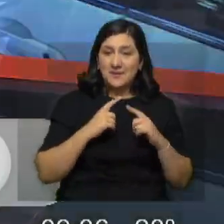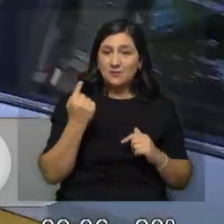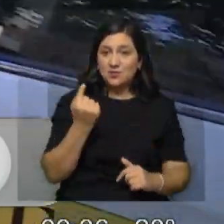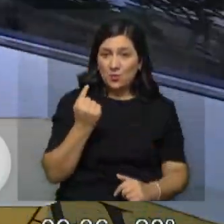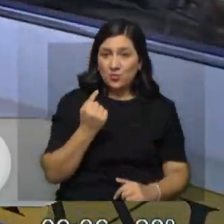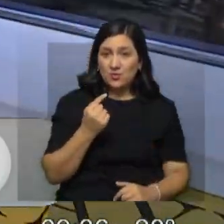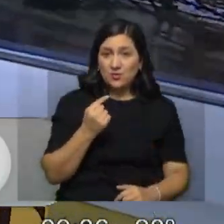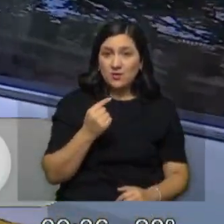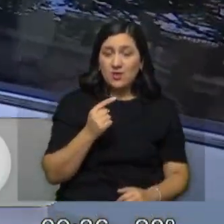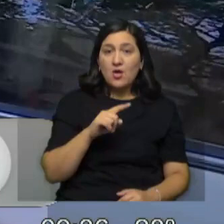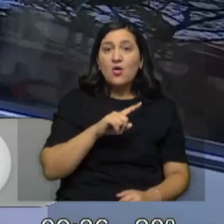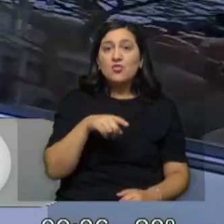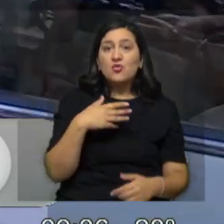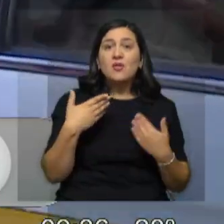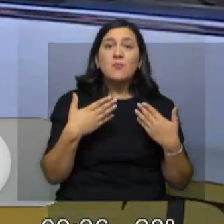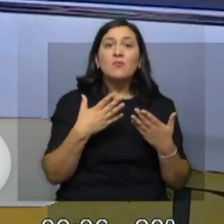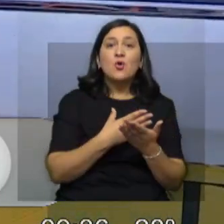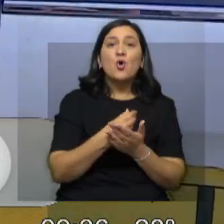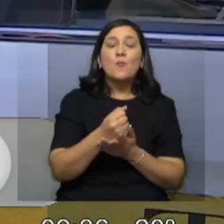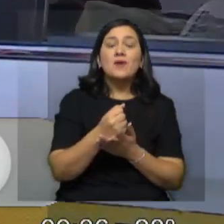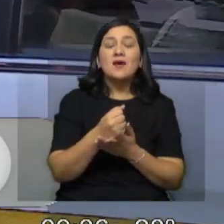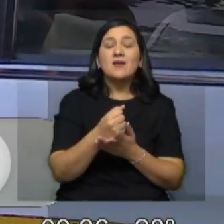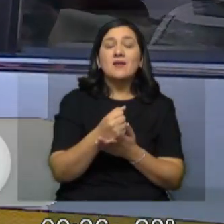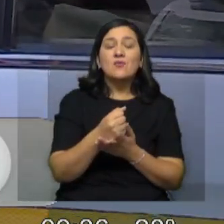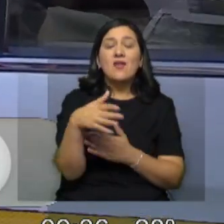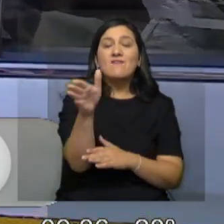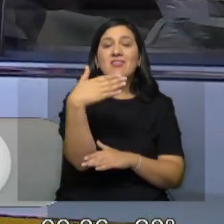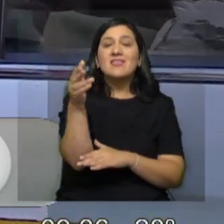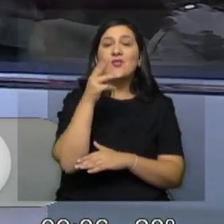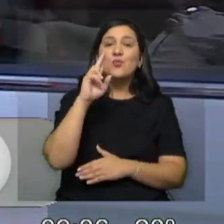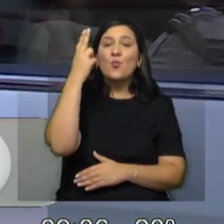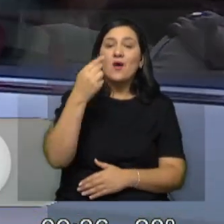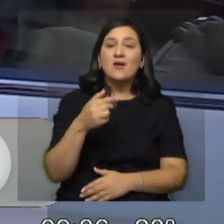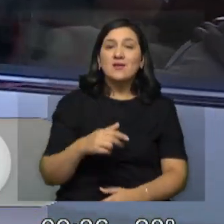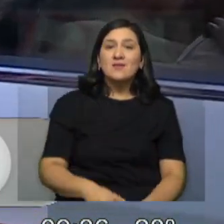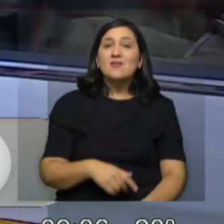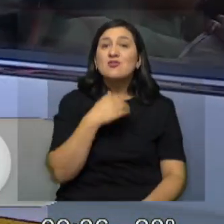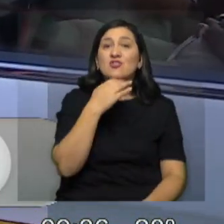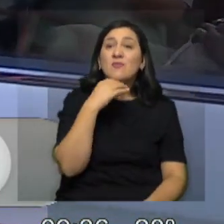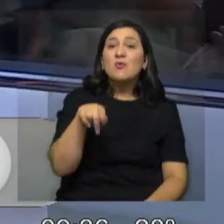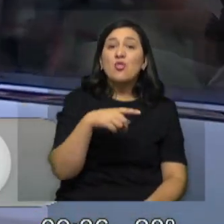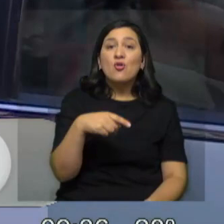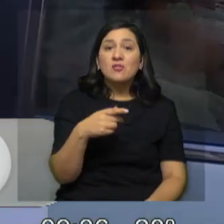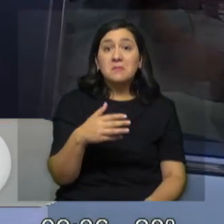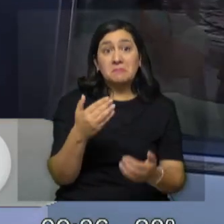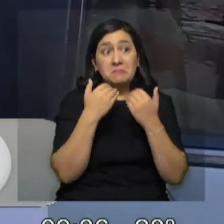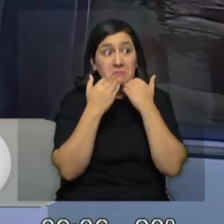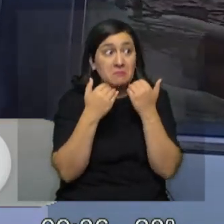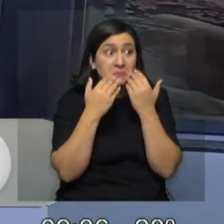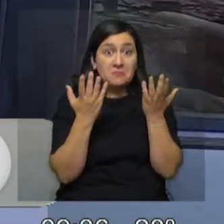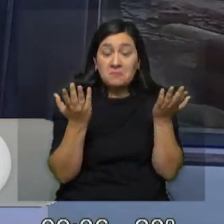dame un segundito. Caballero, ¿dónde podemos comprar una bandera de Uruguay? Fito Gali desde el estudio quiere comprar una bandera, no encontramos. ¿Cómo creíamos que tenía la esquina? No sé, qué sé